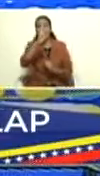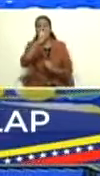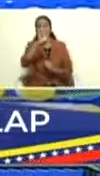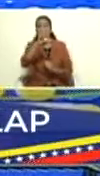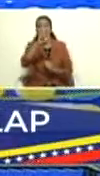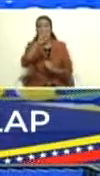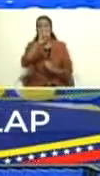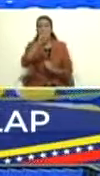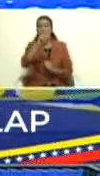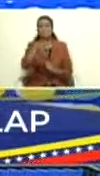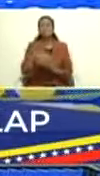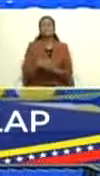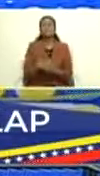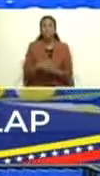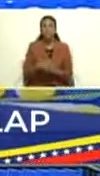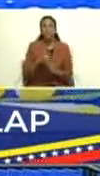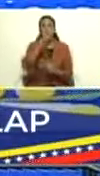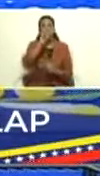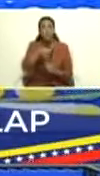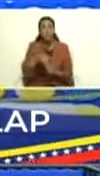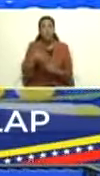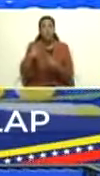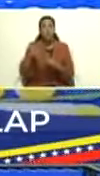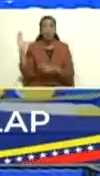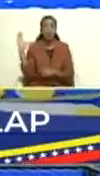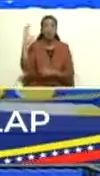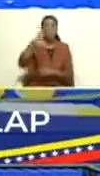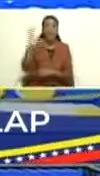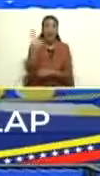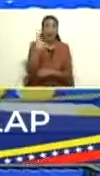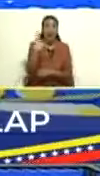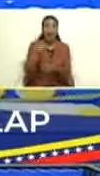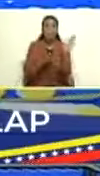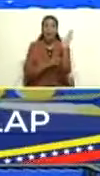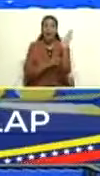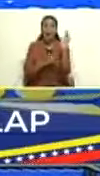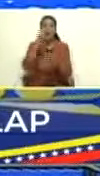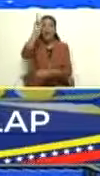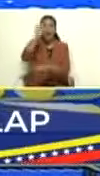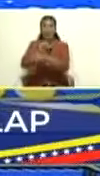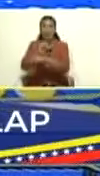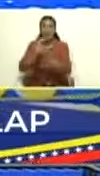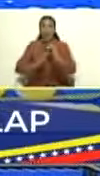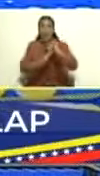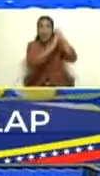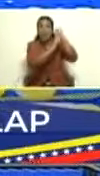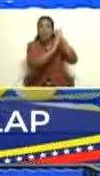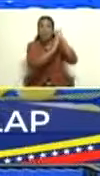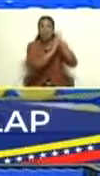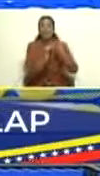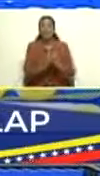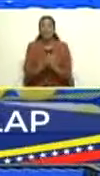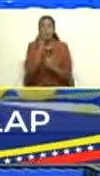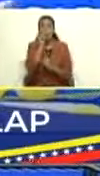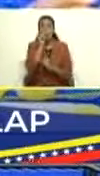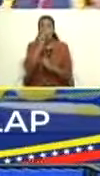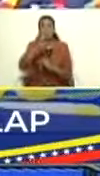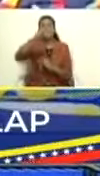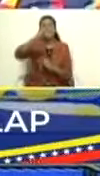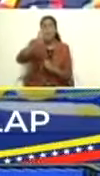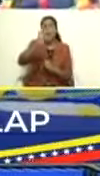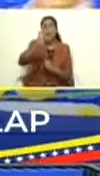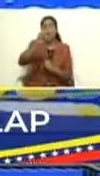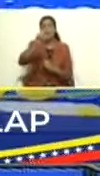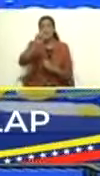Y también, venido de Caracas también, de la parroquia La Vega, jefe del Estado Mayor, Fran Will